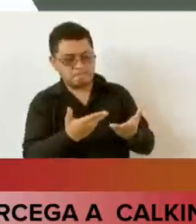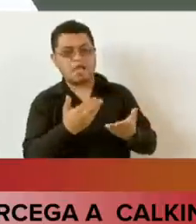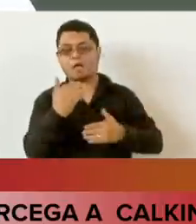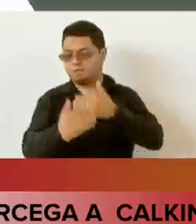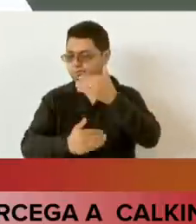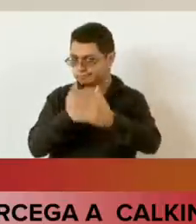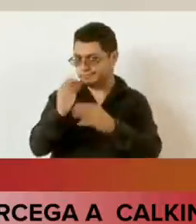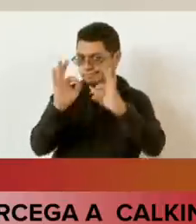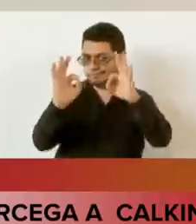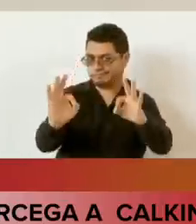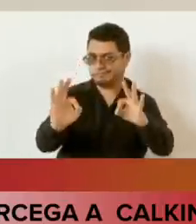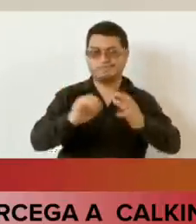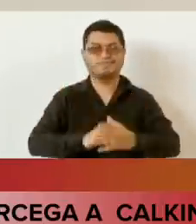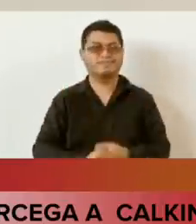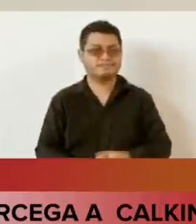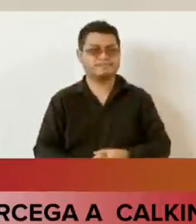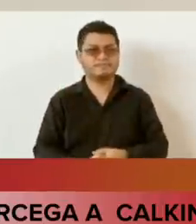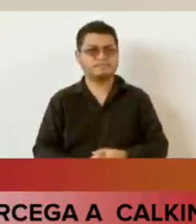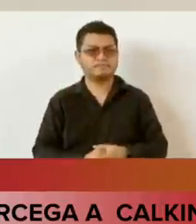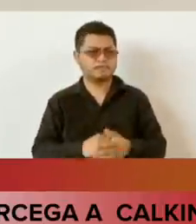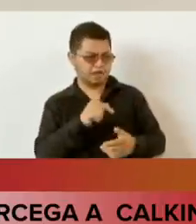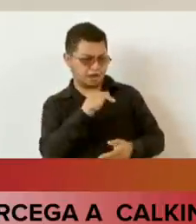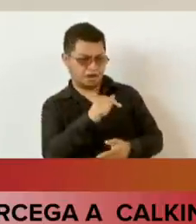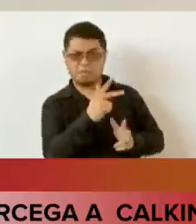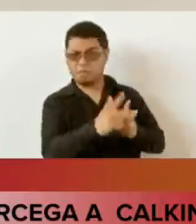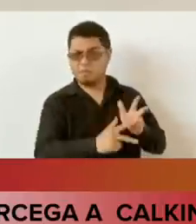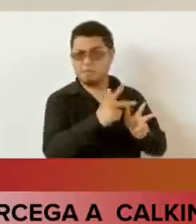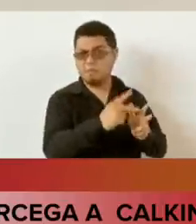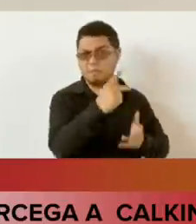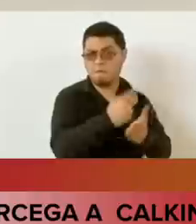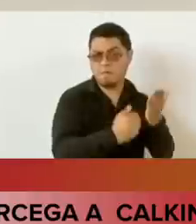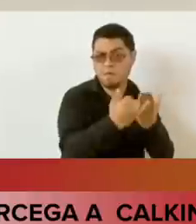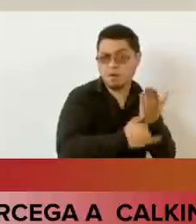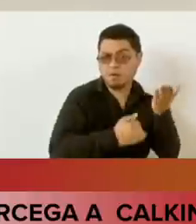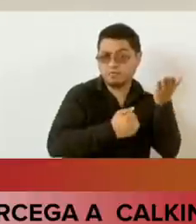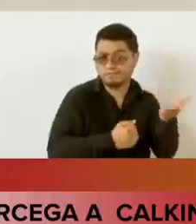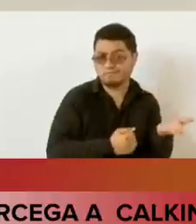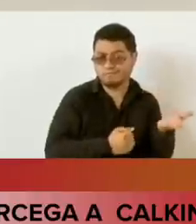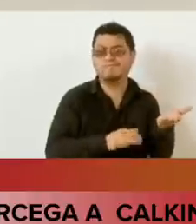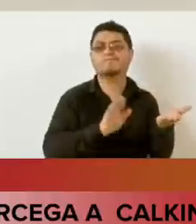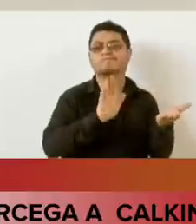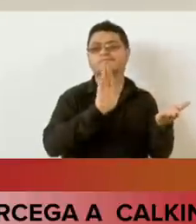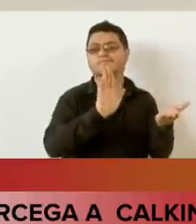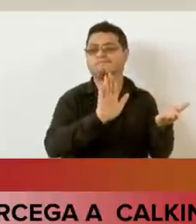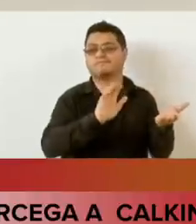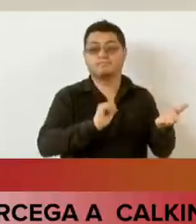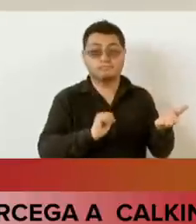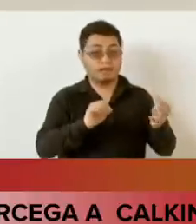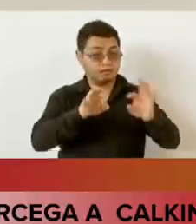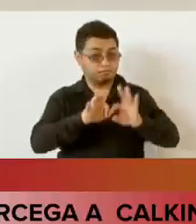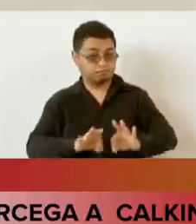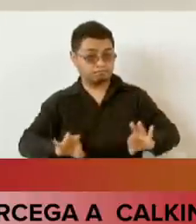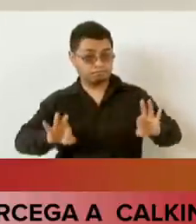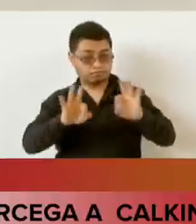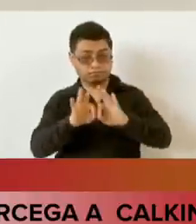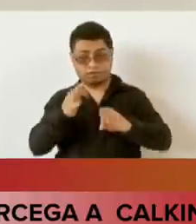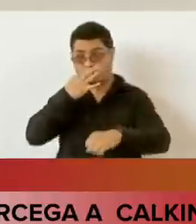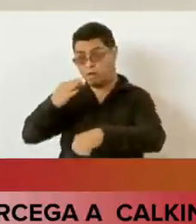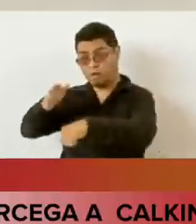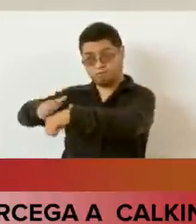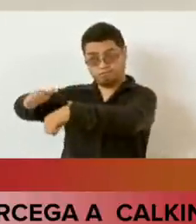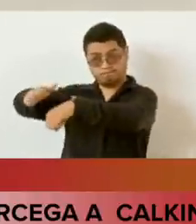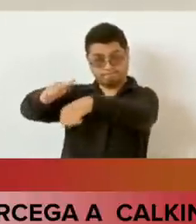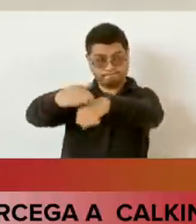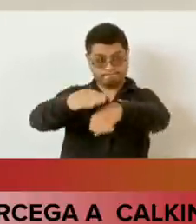Además de esta obra, es importante que se sepa